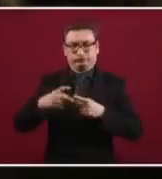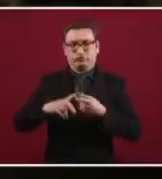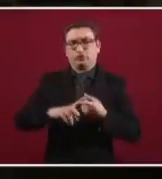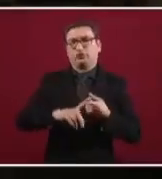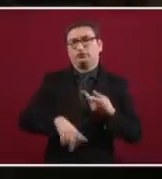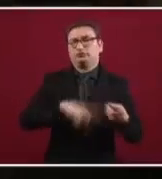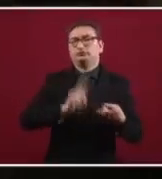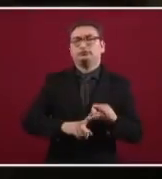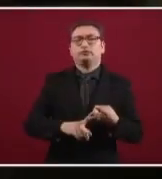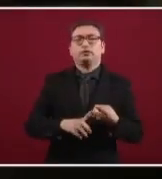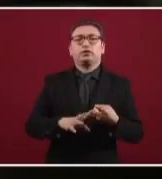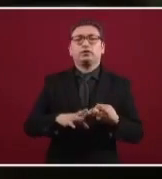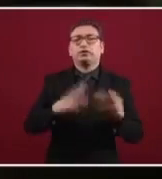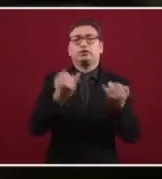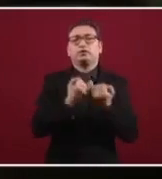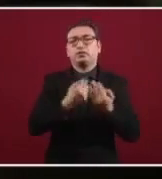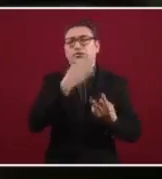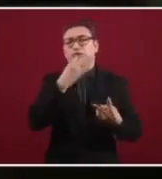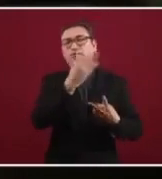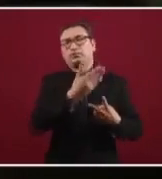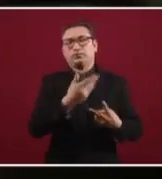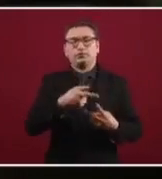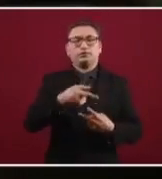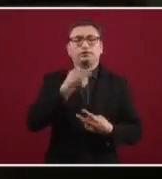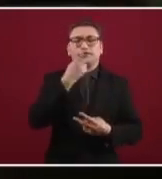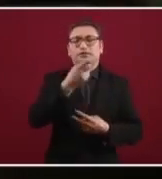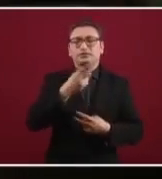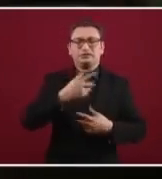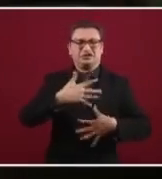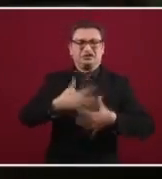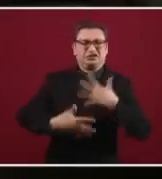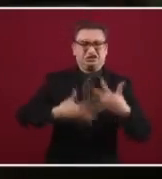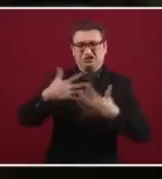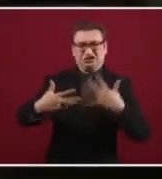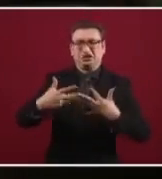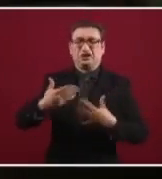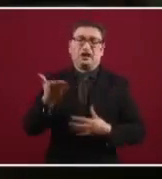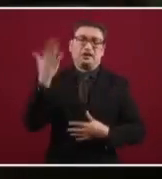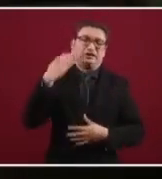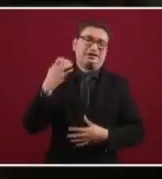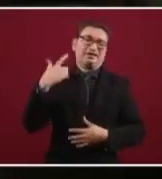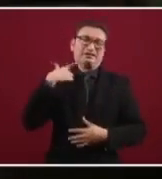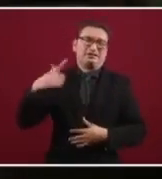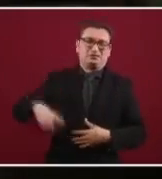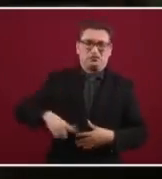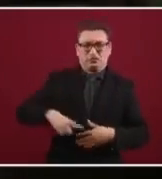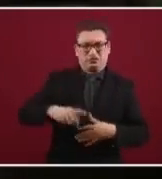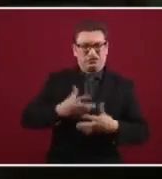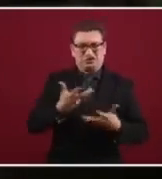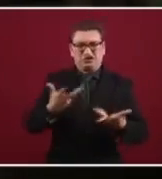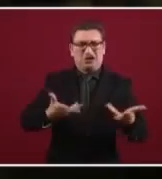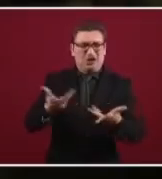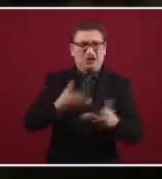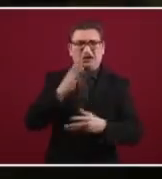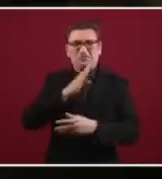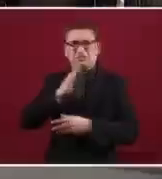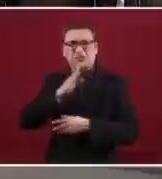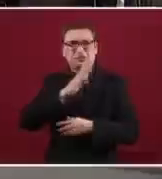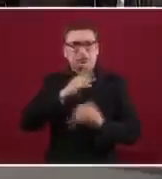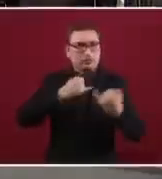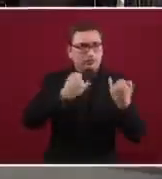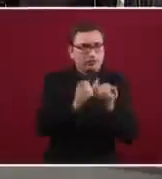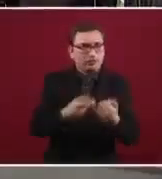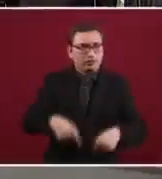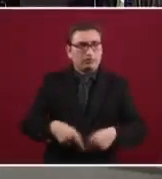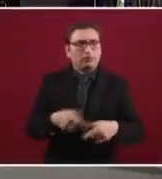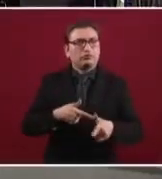que no deje que la violencia y la perversidad de gobiernos anteriores aceche y